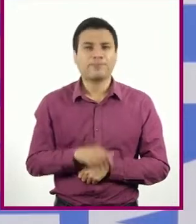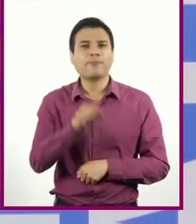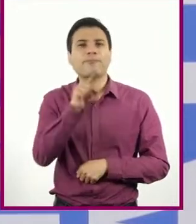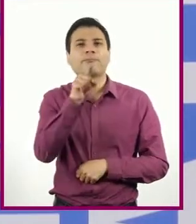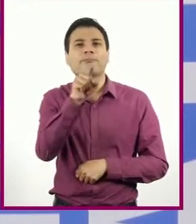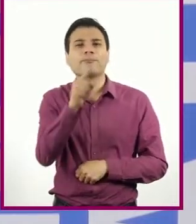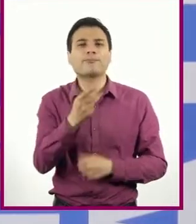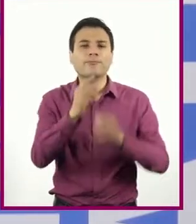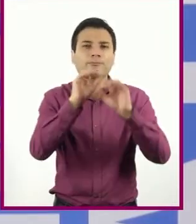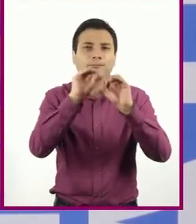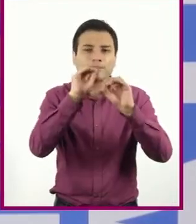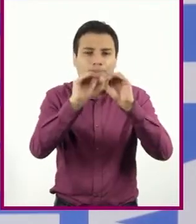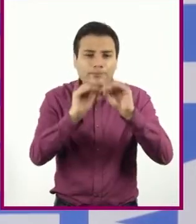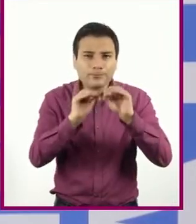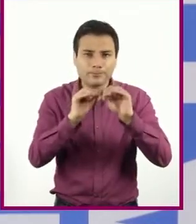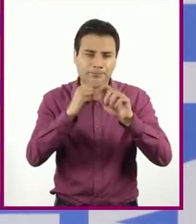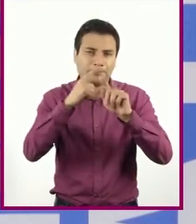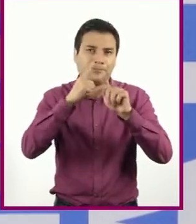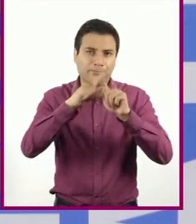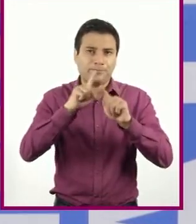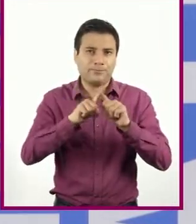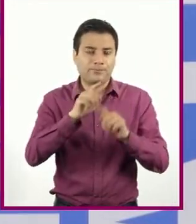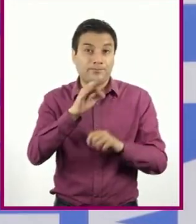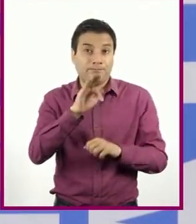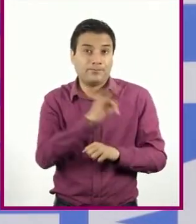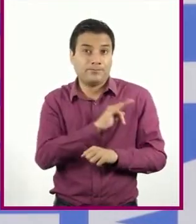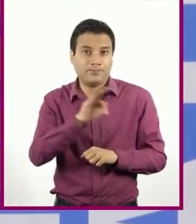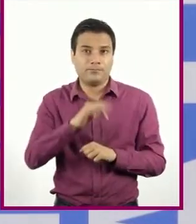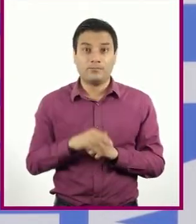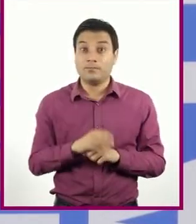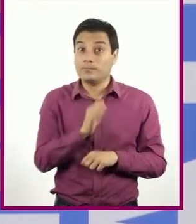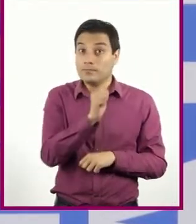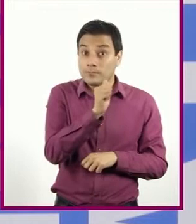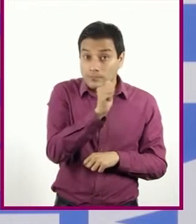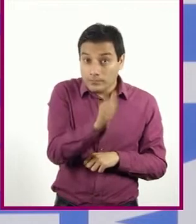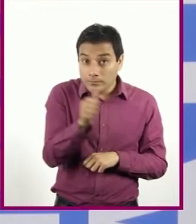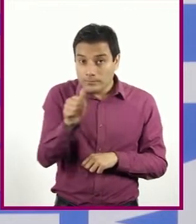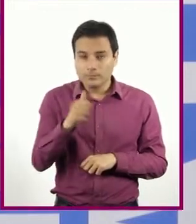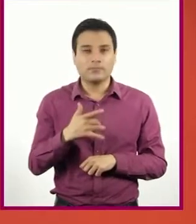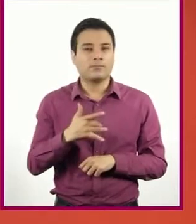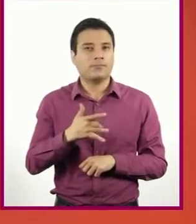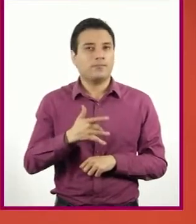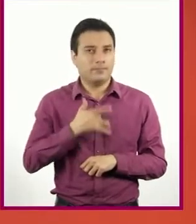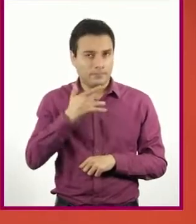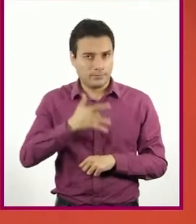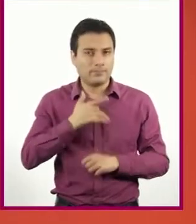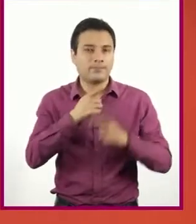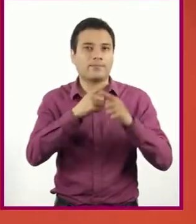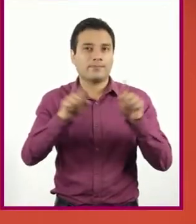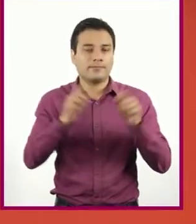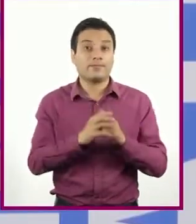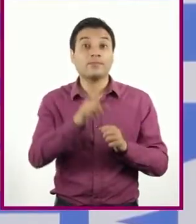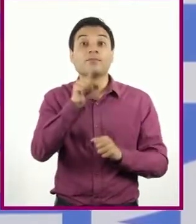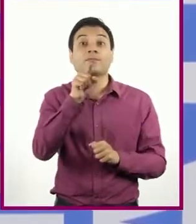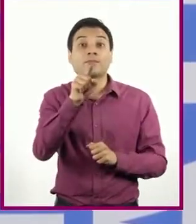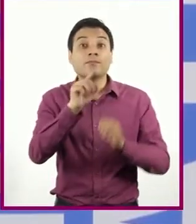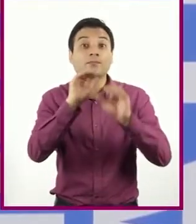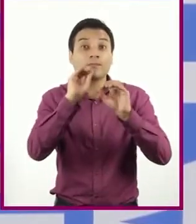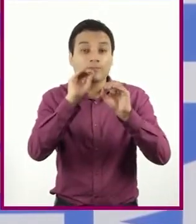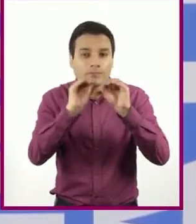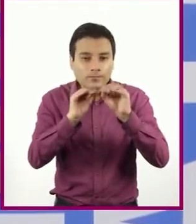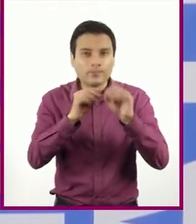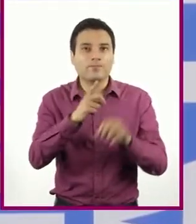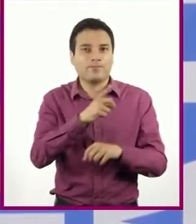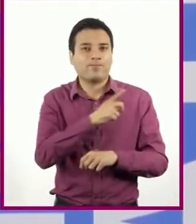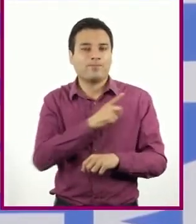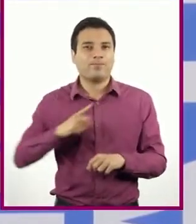en particular, sí nos otorgan una sensación diferente. Por eso, al realizar su historieta deben considerar el tipo de